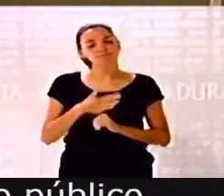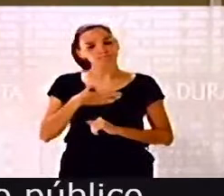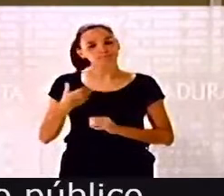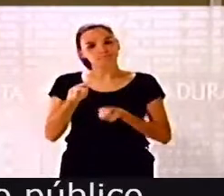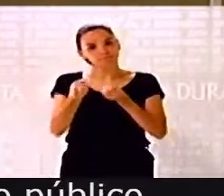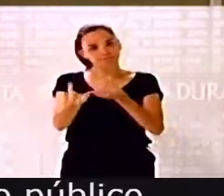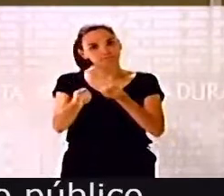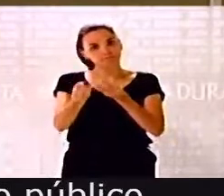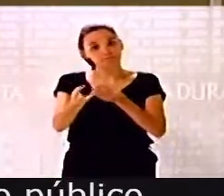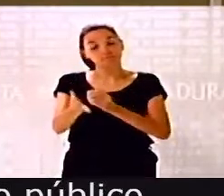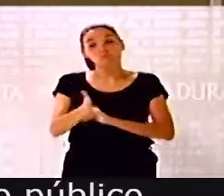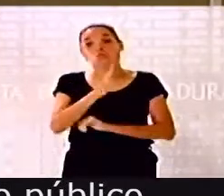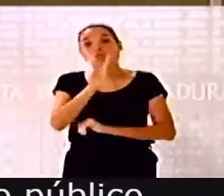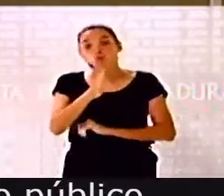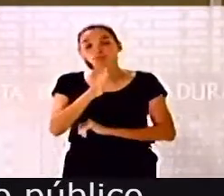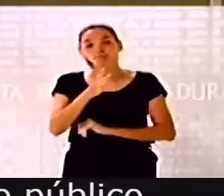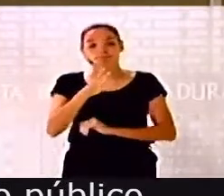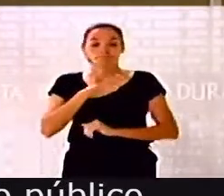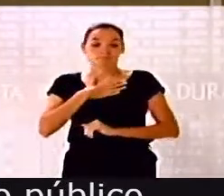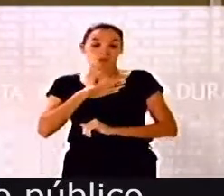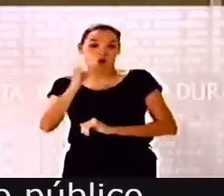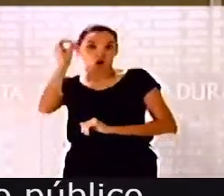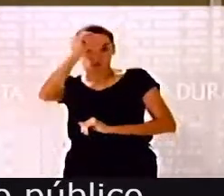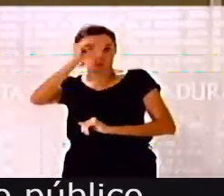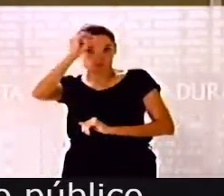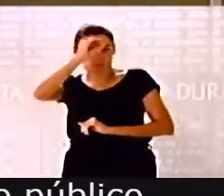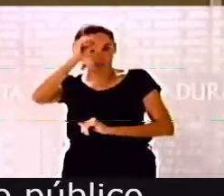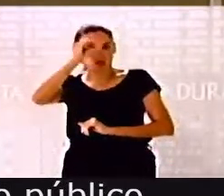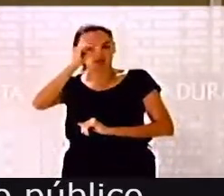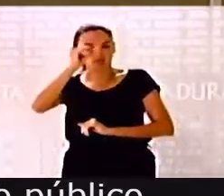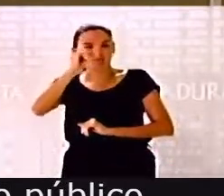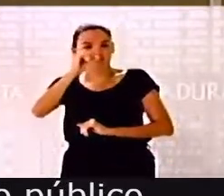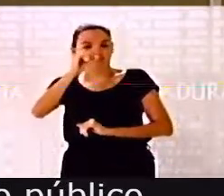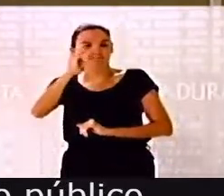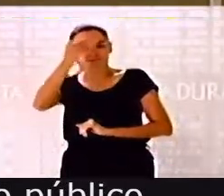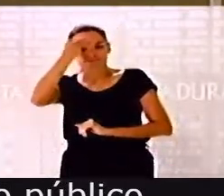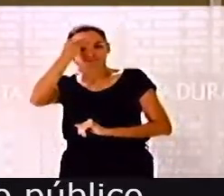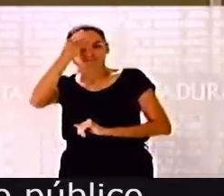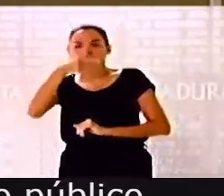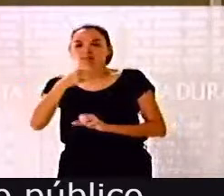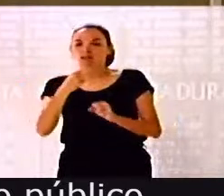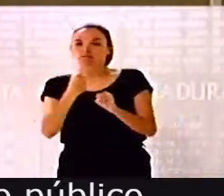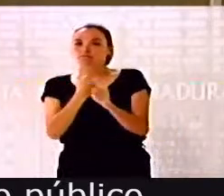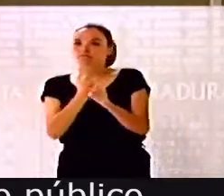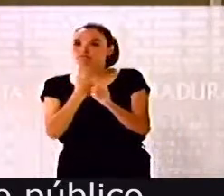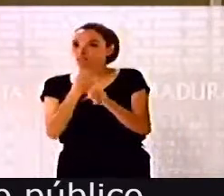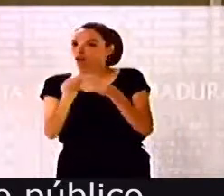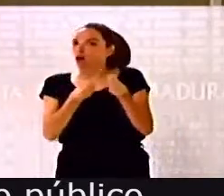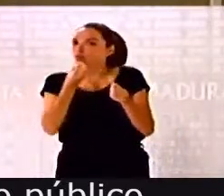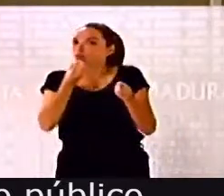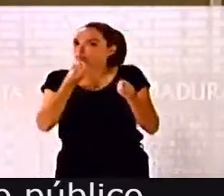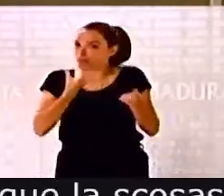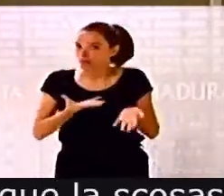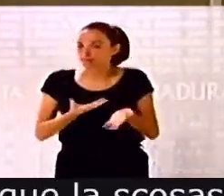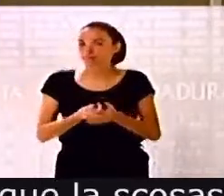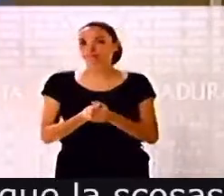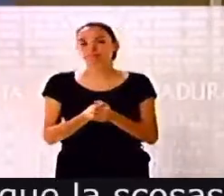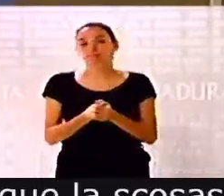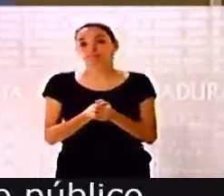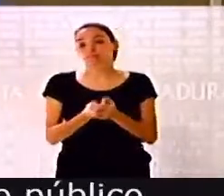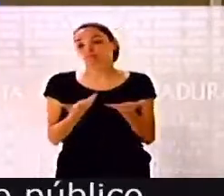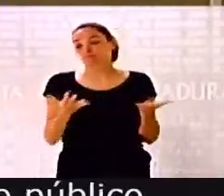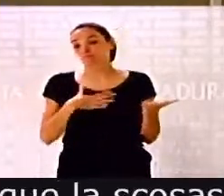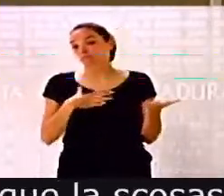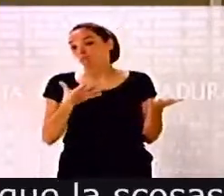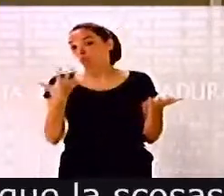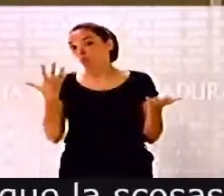supone, desde mi punto de vista, que las cosas las estamos haciendo razonablemente bien. Pudiese ser